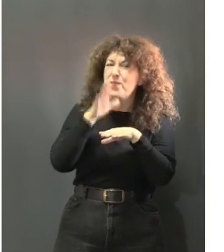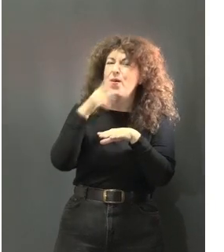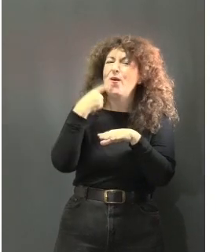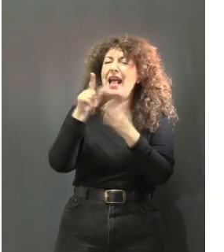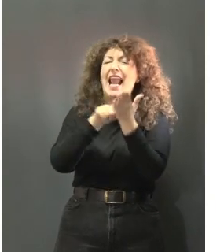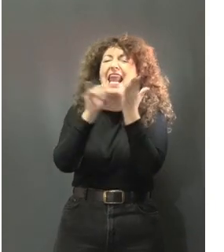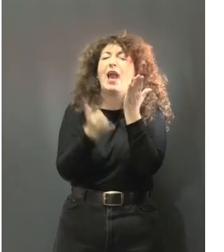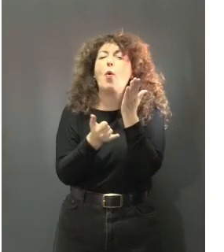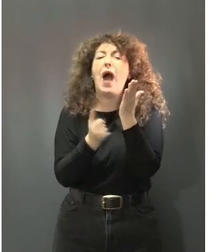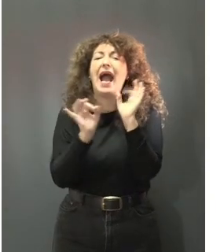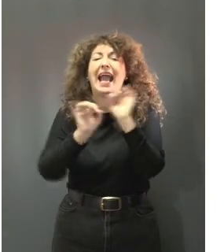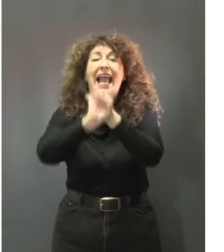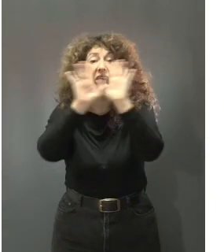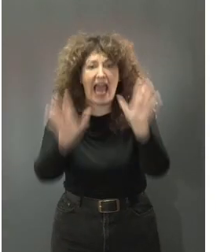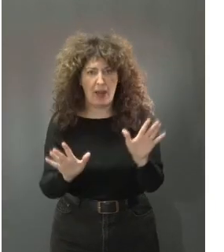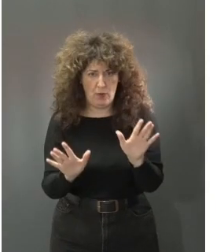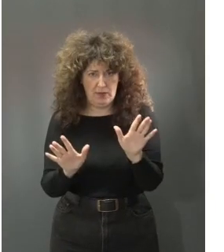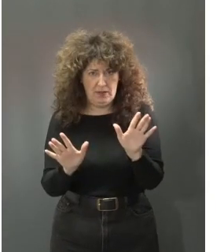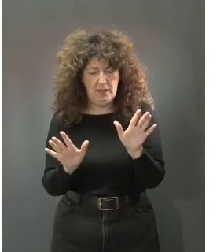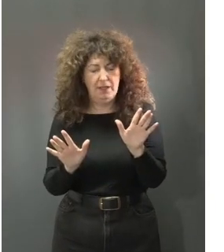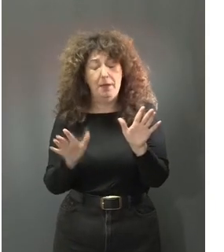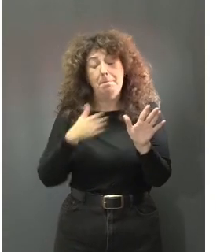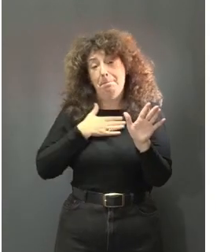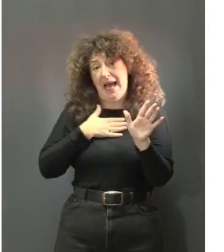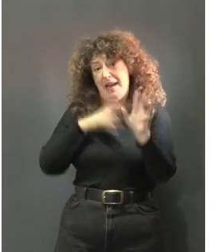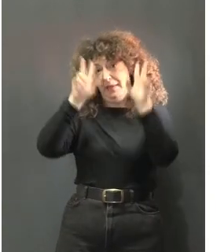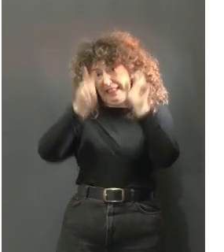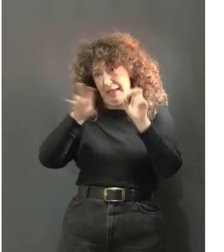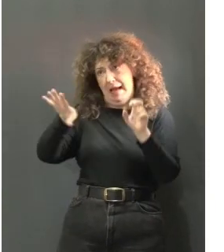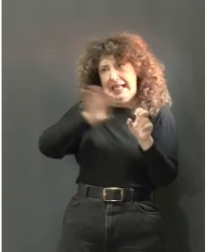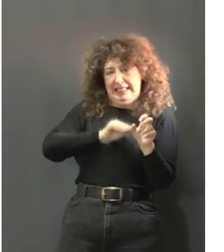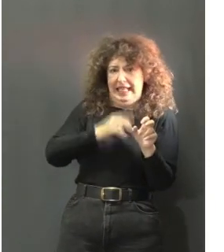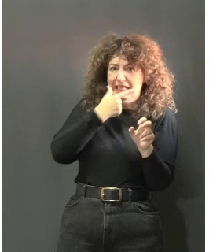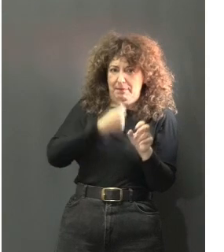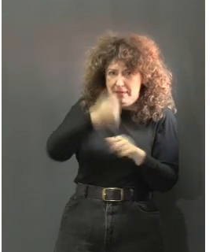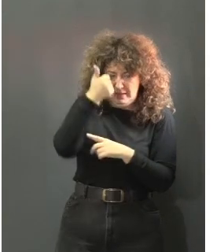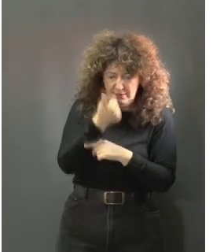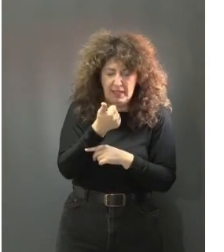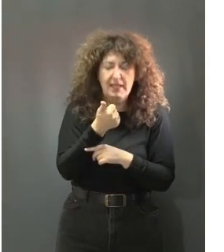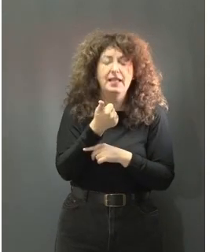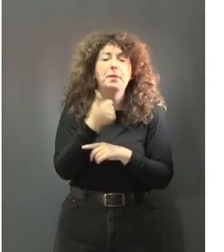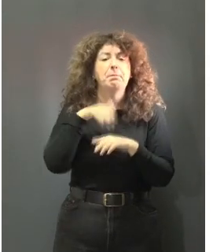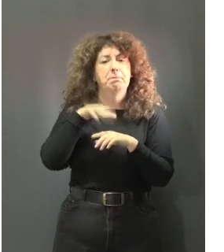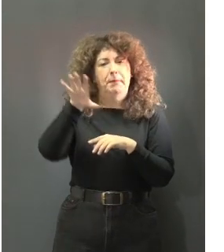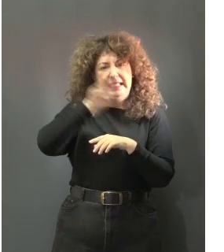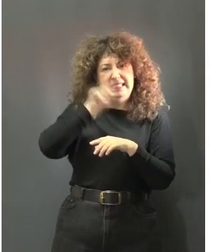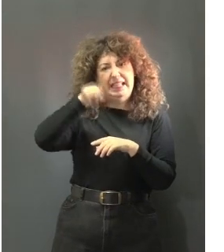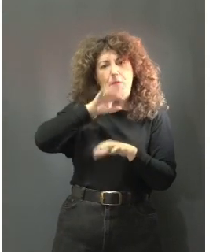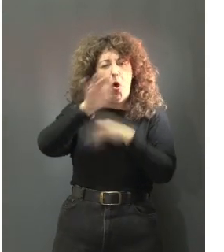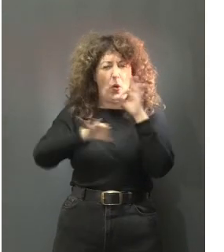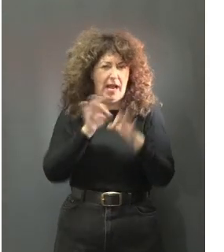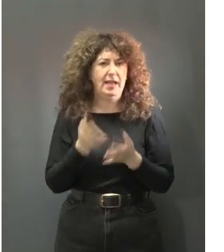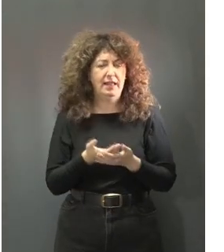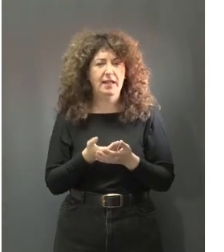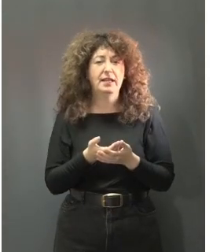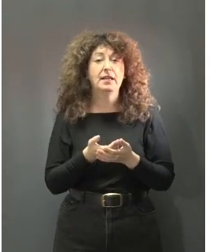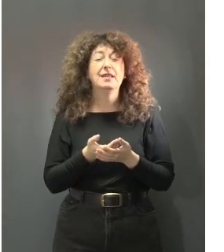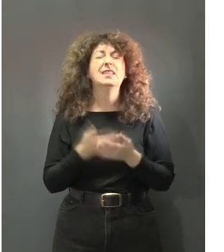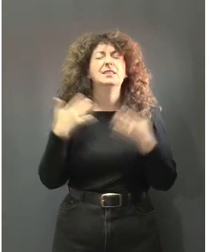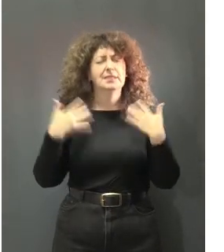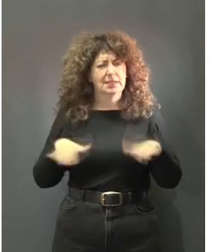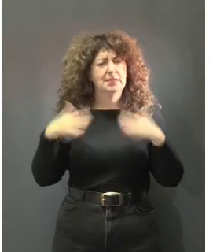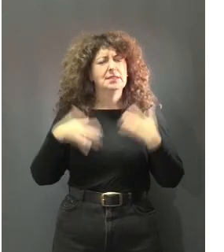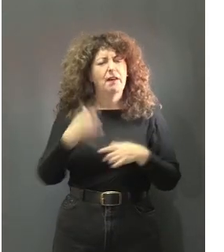lenguaje claro, porque es más fácil para mí entenderlo y organizarme con ello. Es decir, que nos